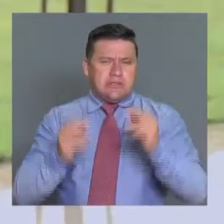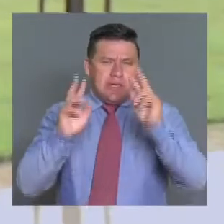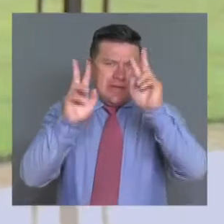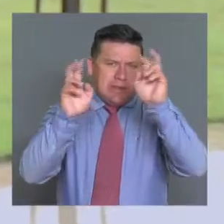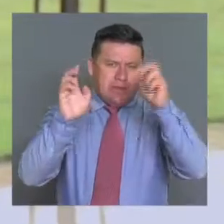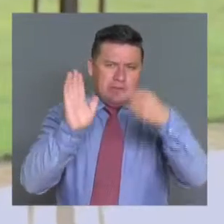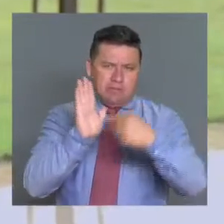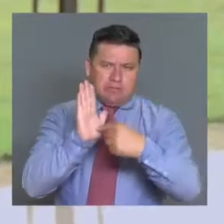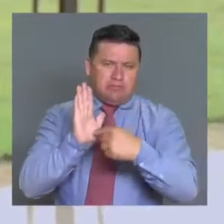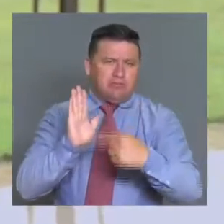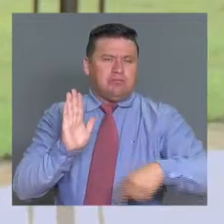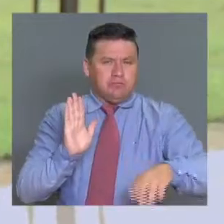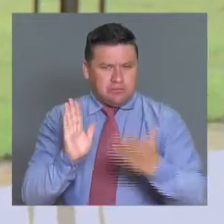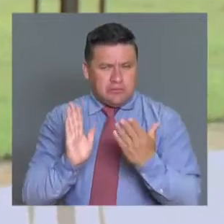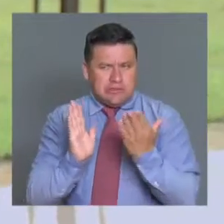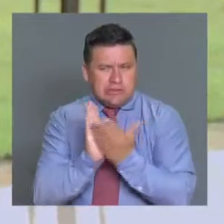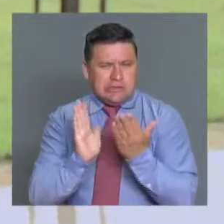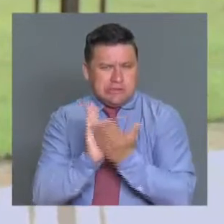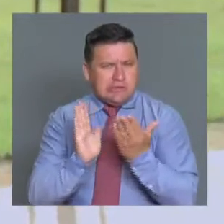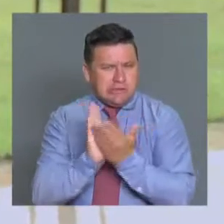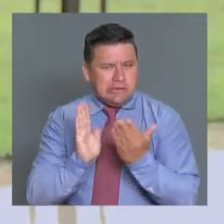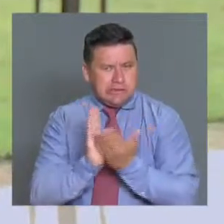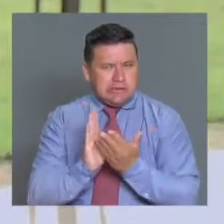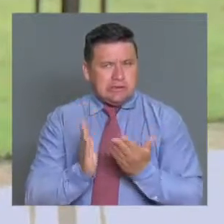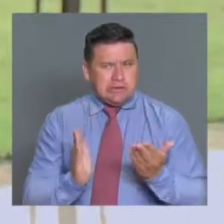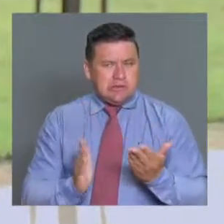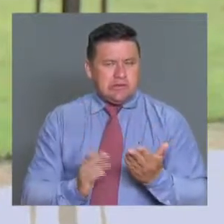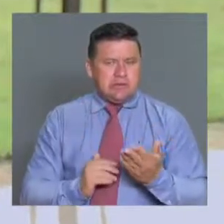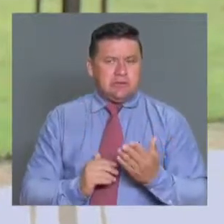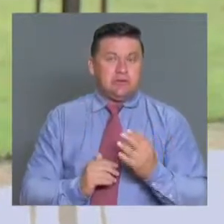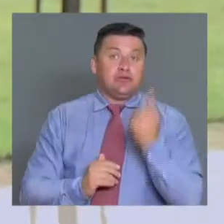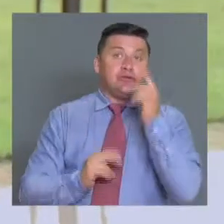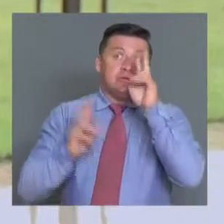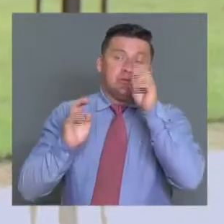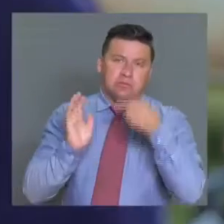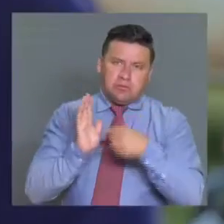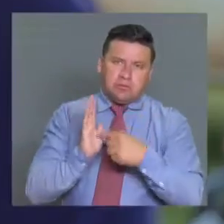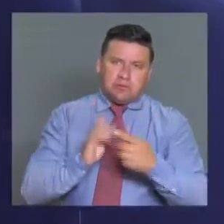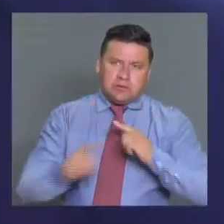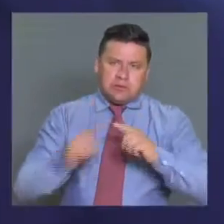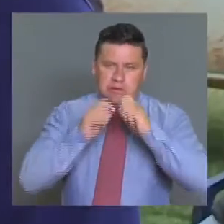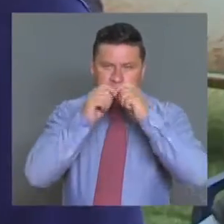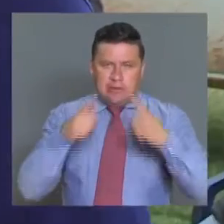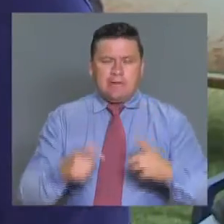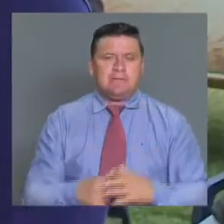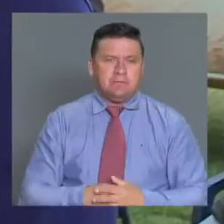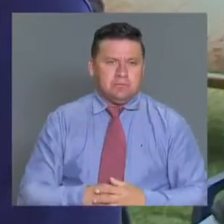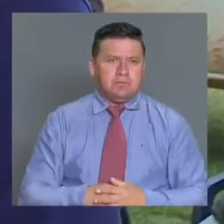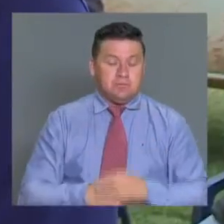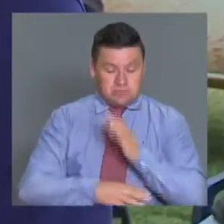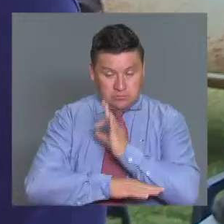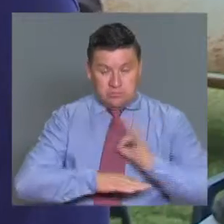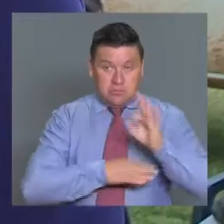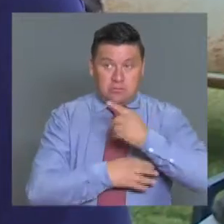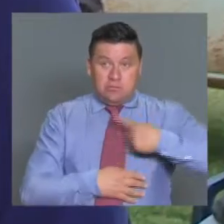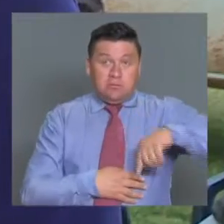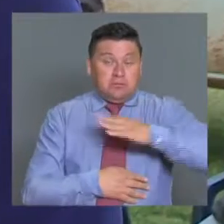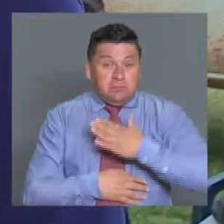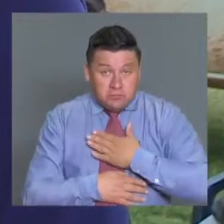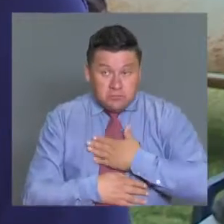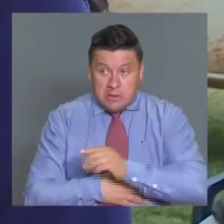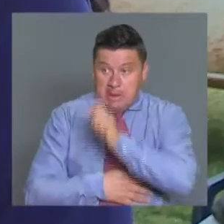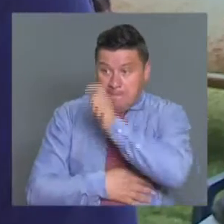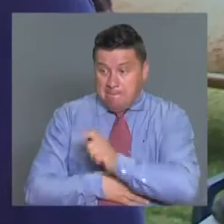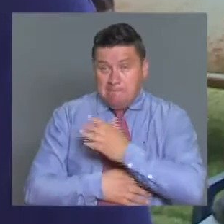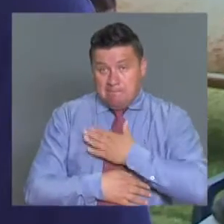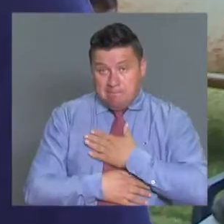para de pronto estudiar si viene a una solo tema pues la parte administrativa entre la esad para nosotros para mí como